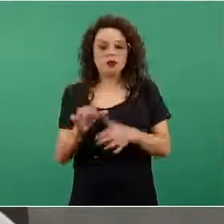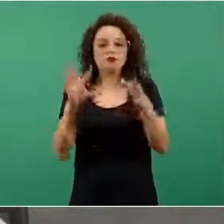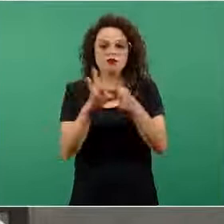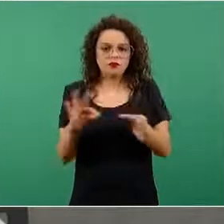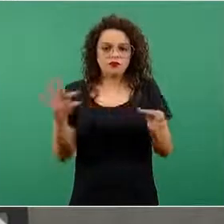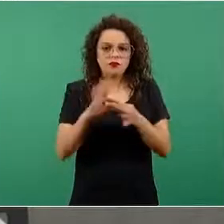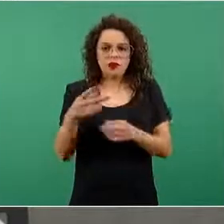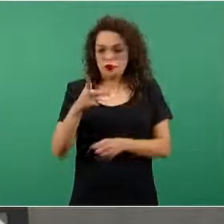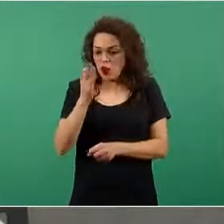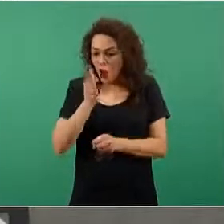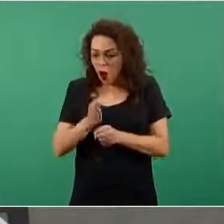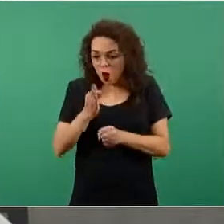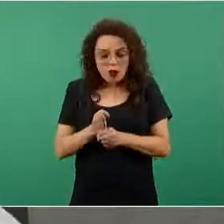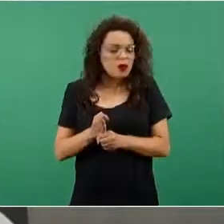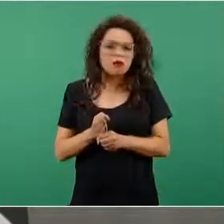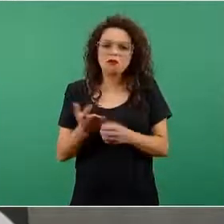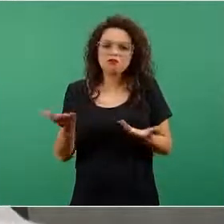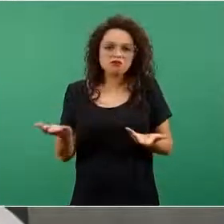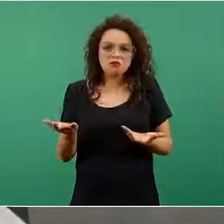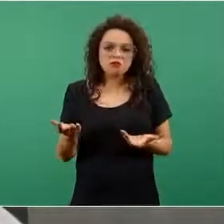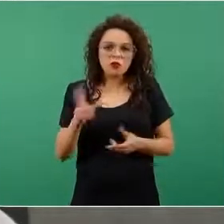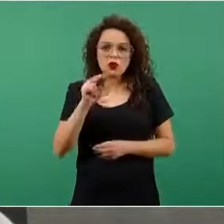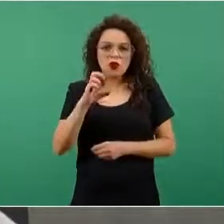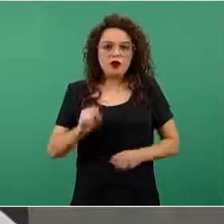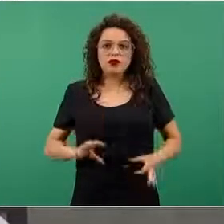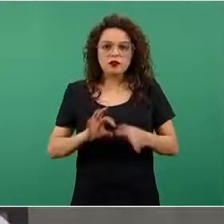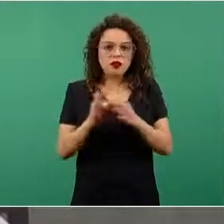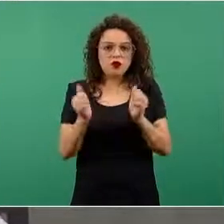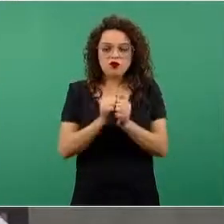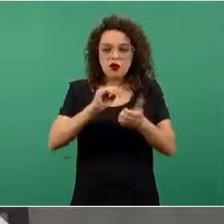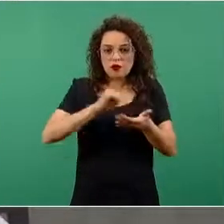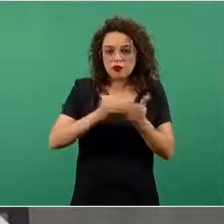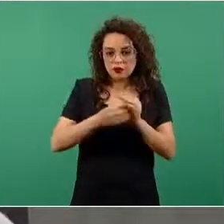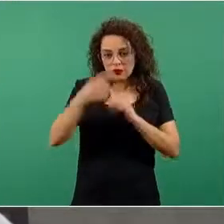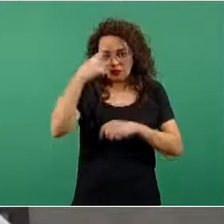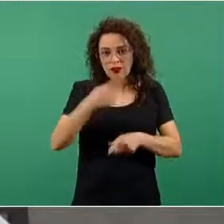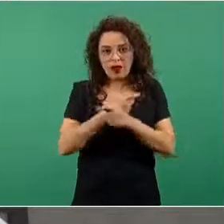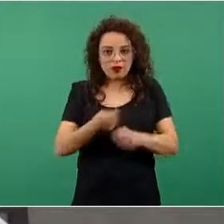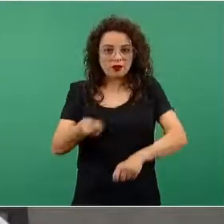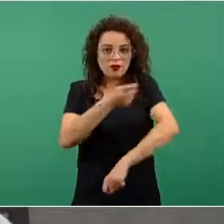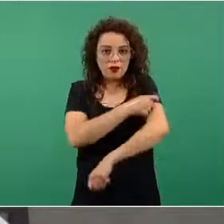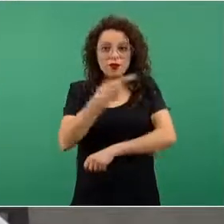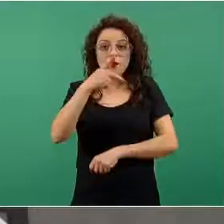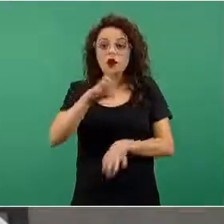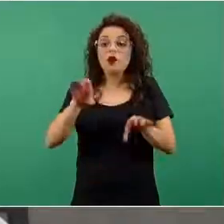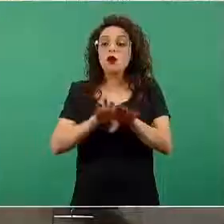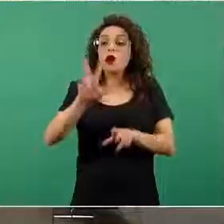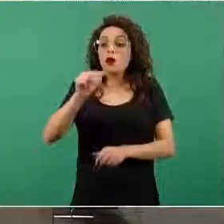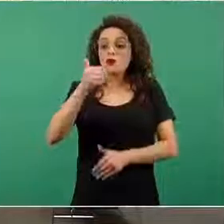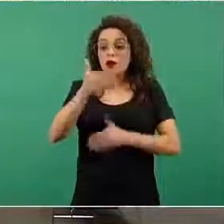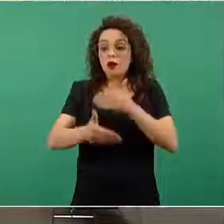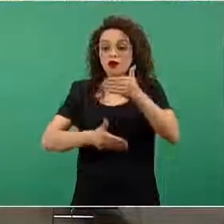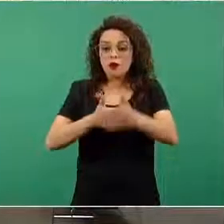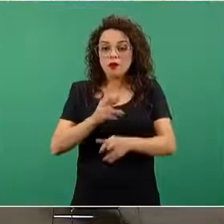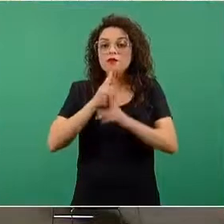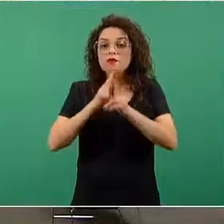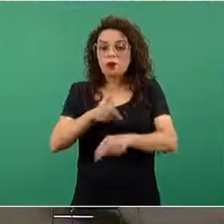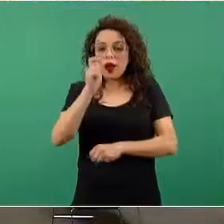parte sustancial de la estrategia, pero conforme vayan empezando a fluir los resultados científicos,